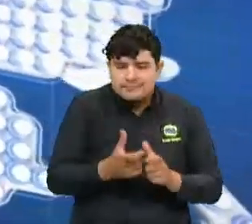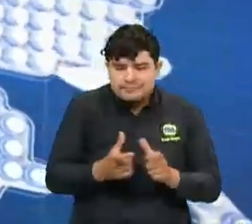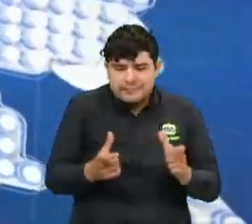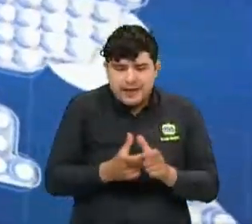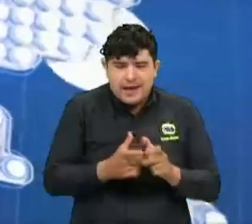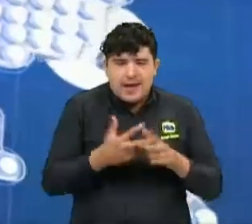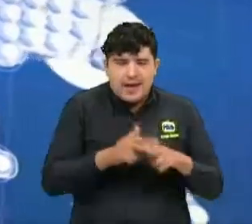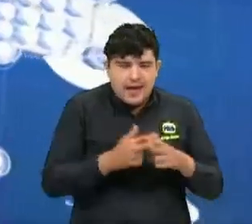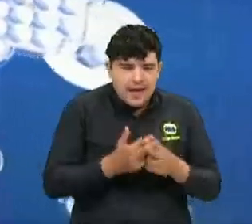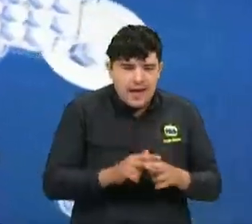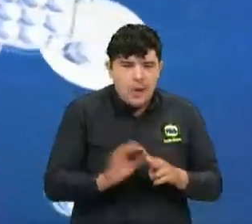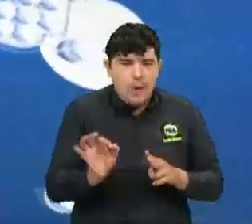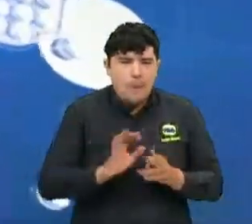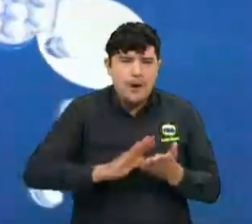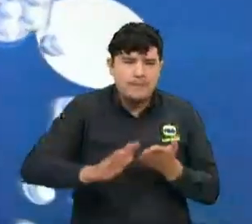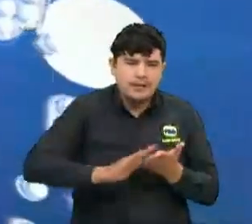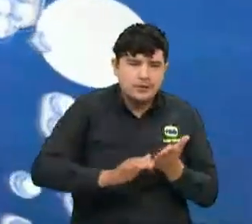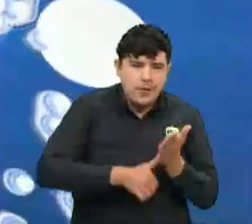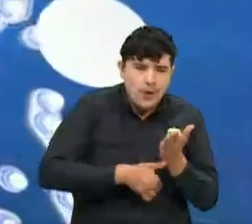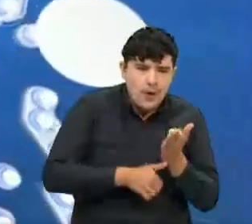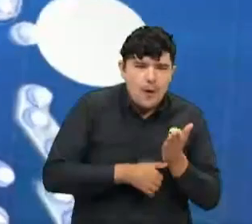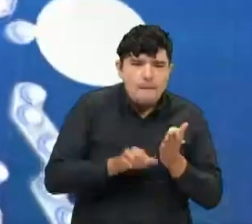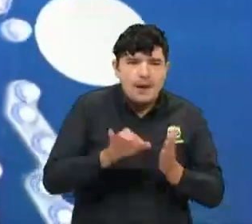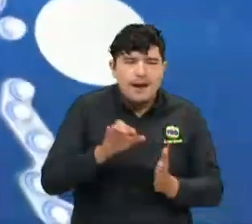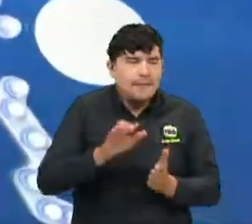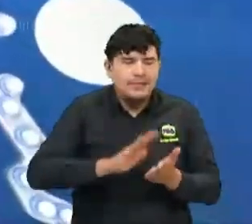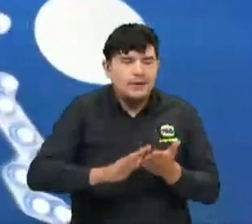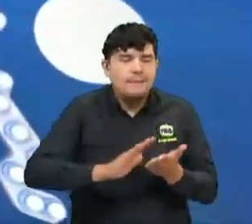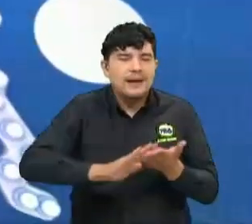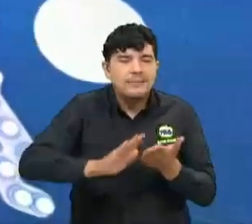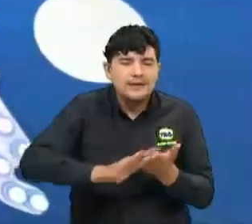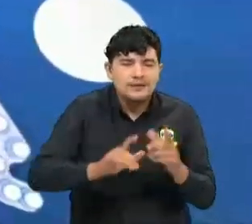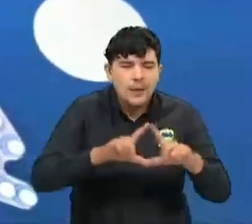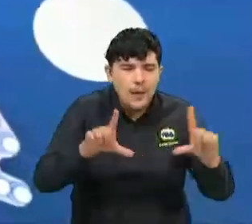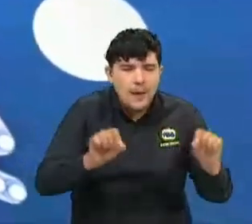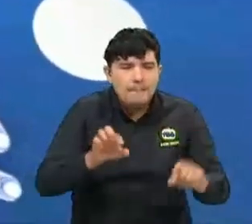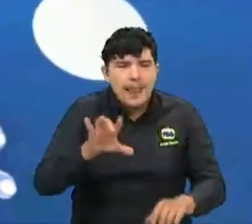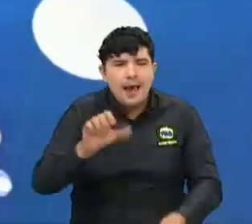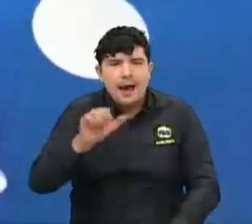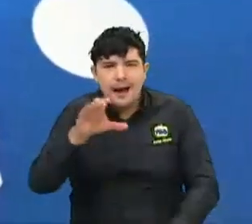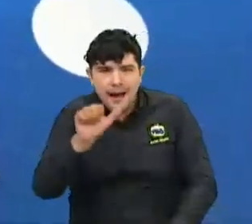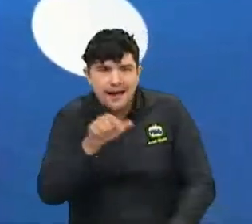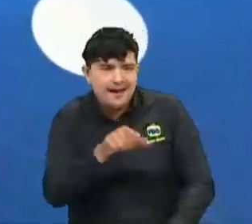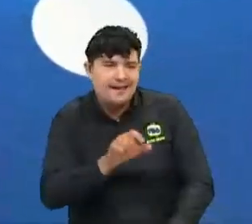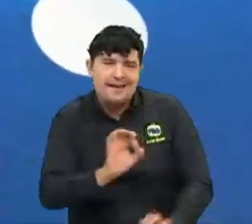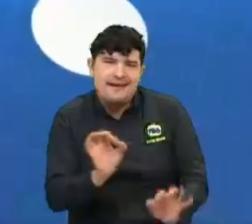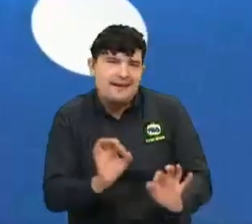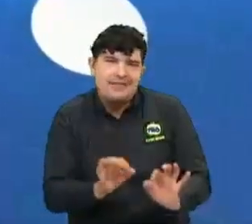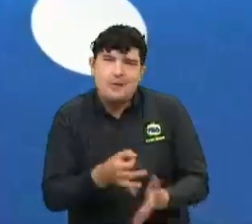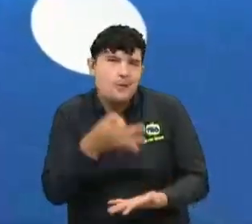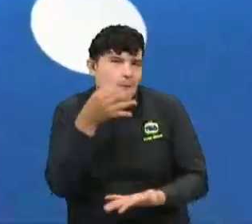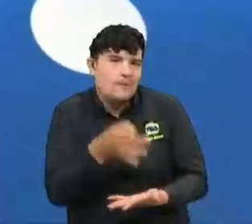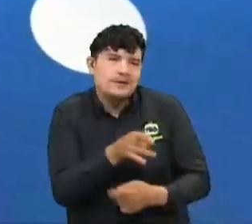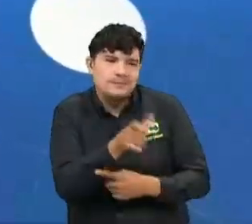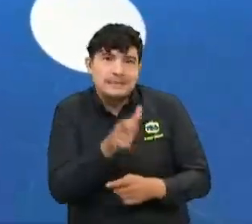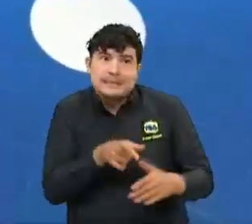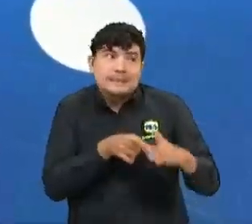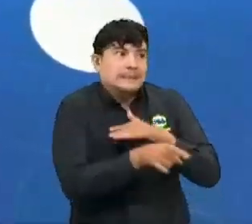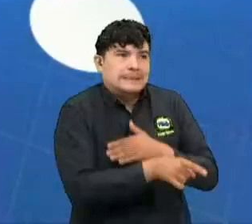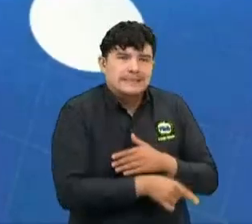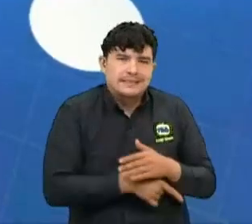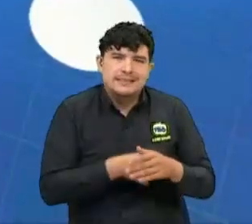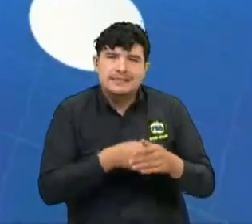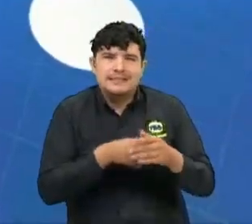la medida del pico y placa. Un agente de tránsito resultó herido luego de este siniestro vial. La